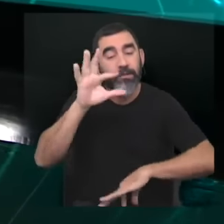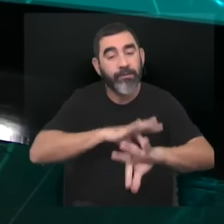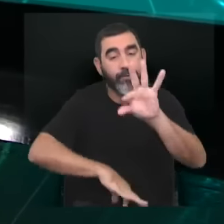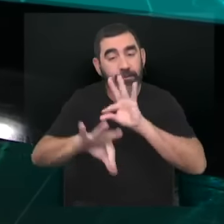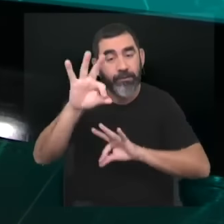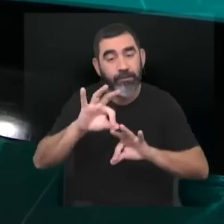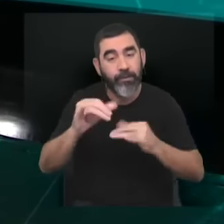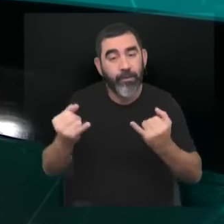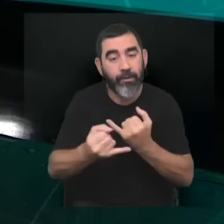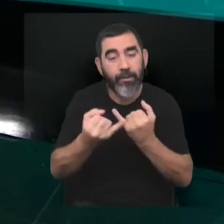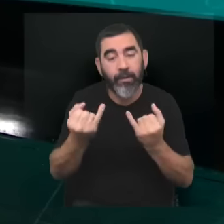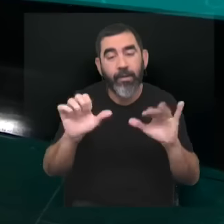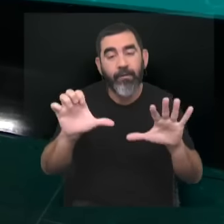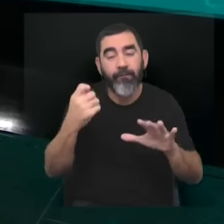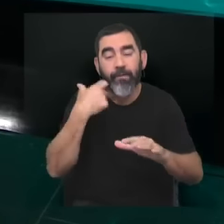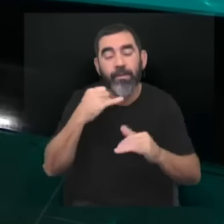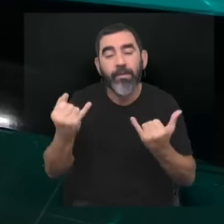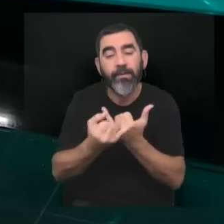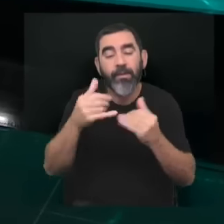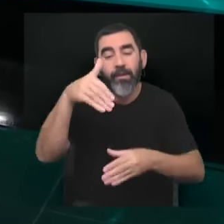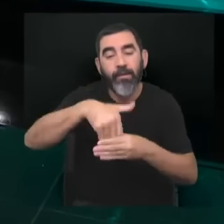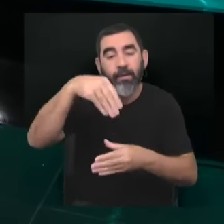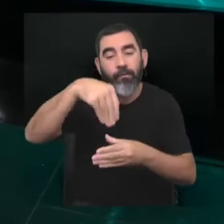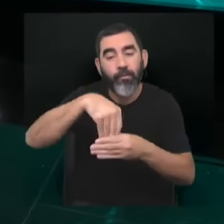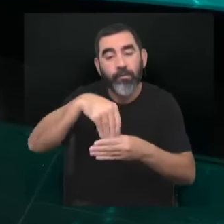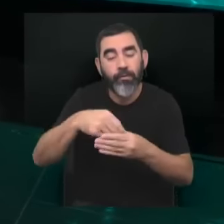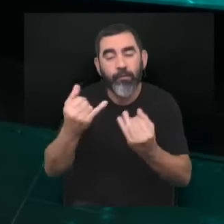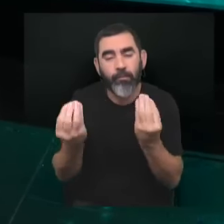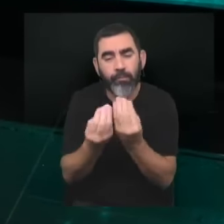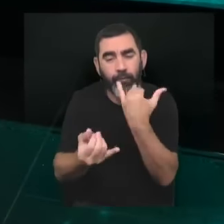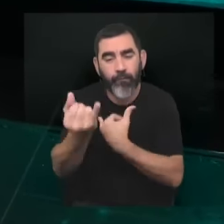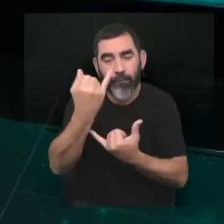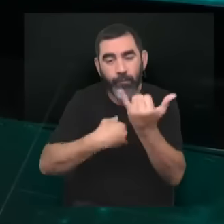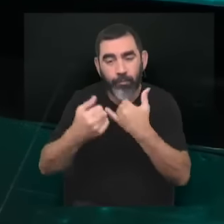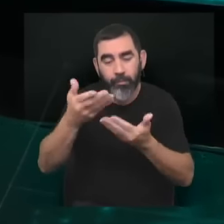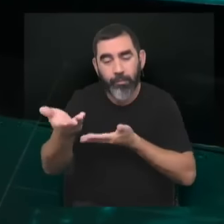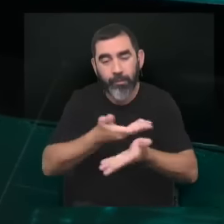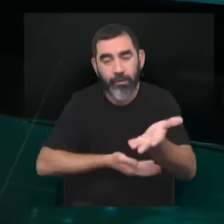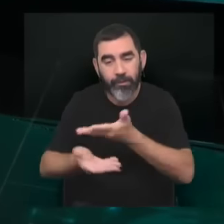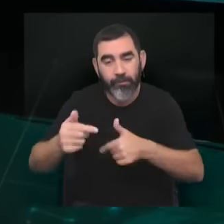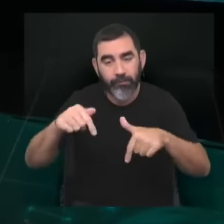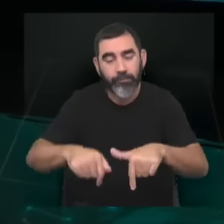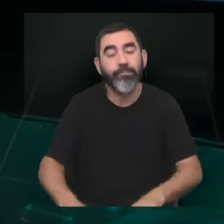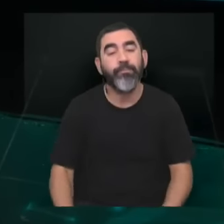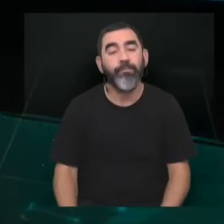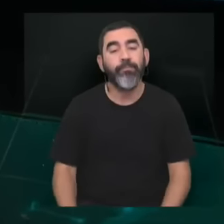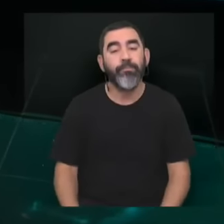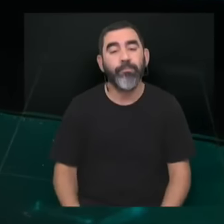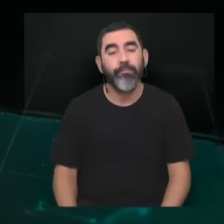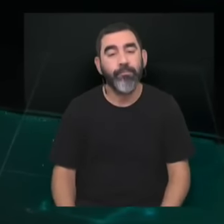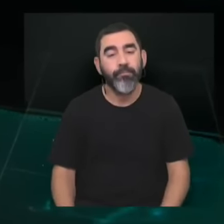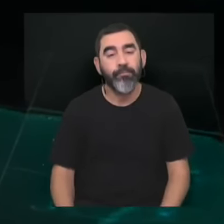a se días de las internas bueno mucha información vamos a compartir con ustedes eh en esta jornada y en esta semana que